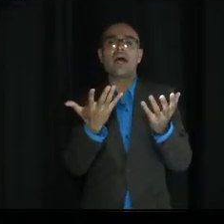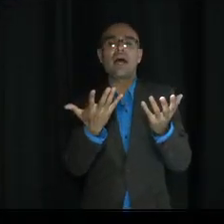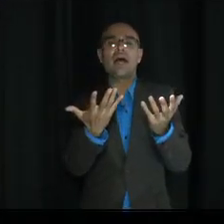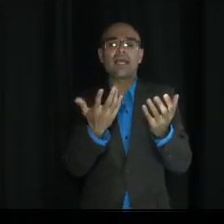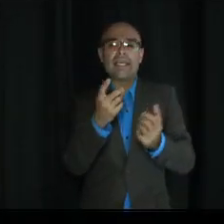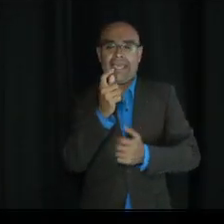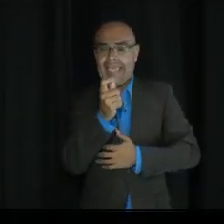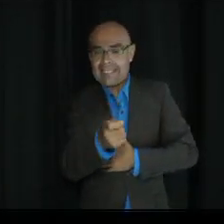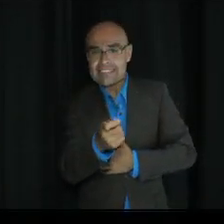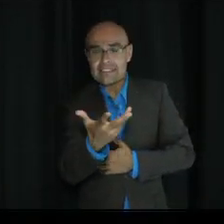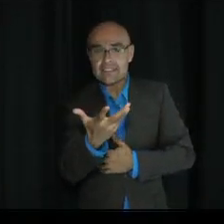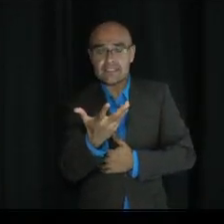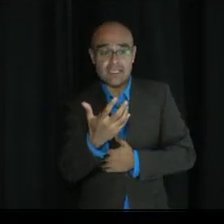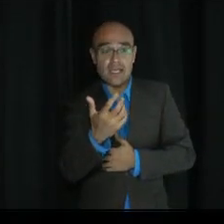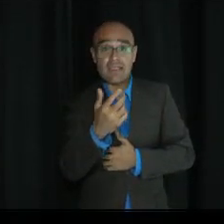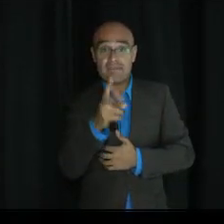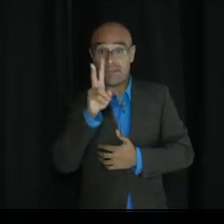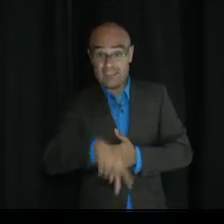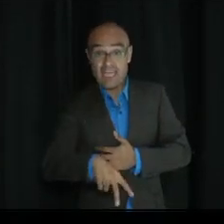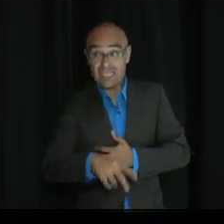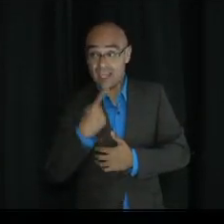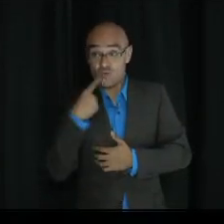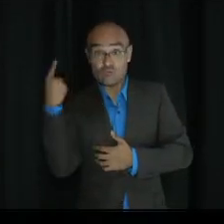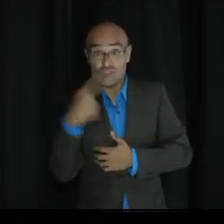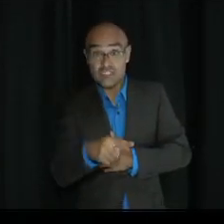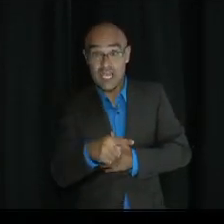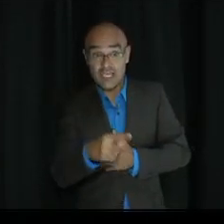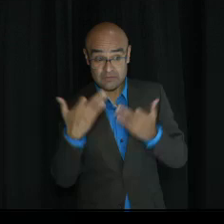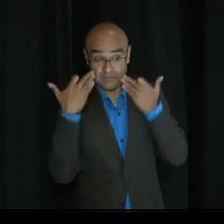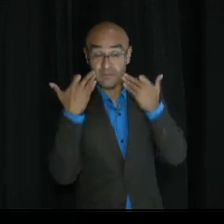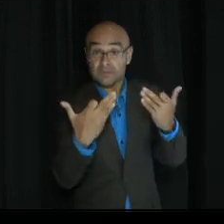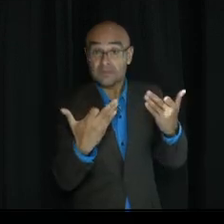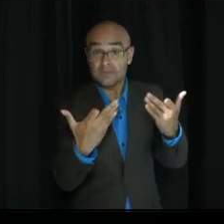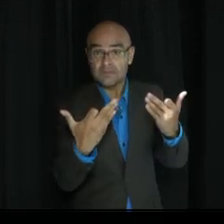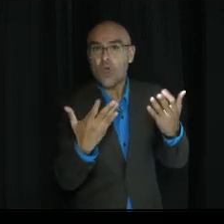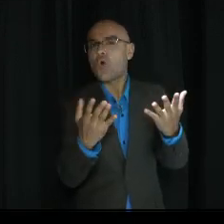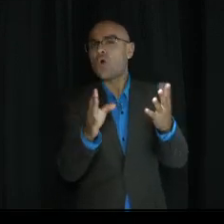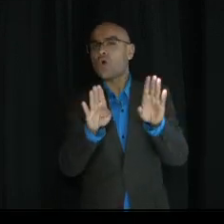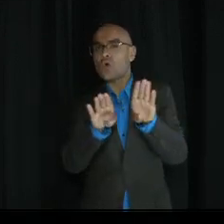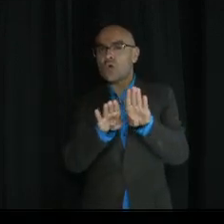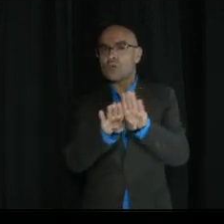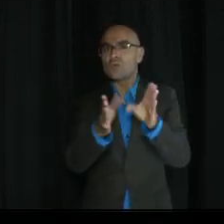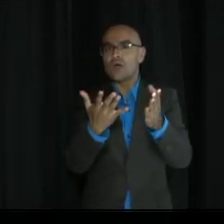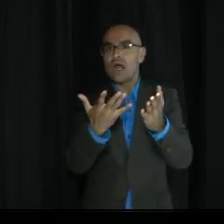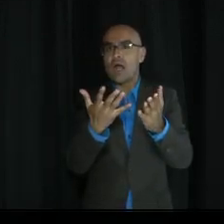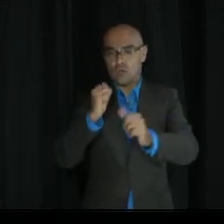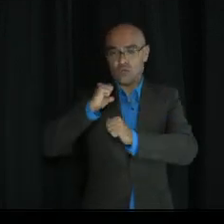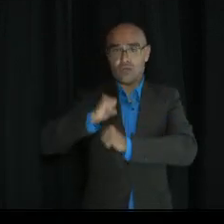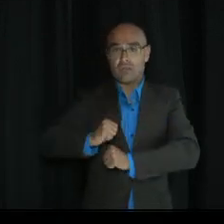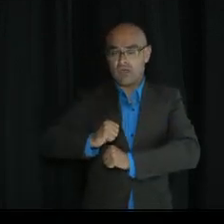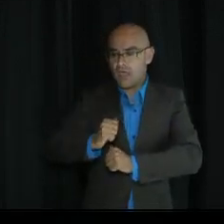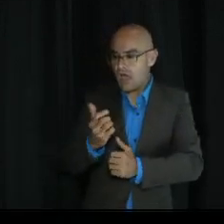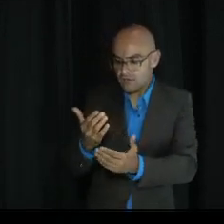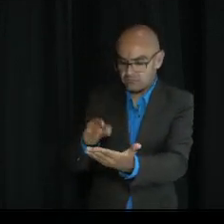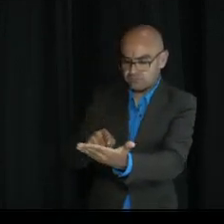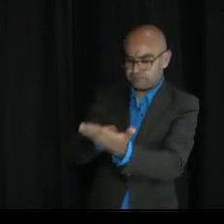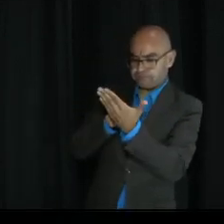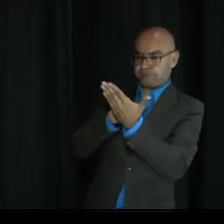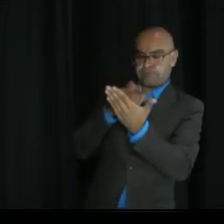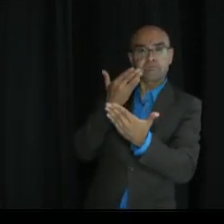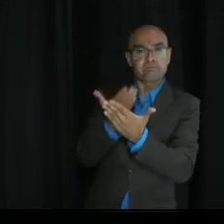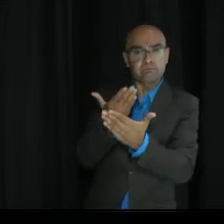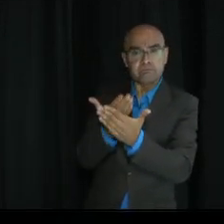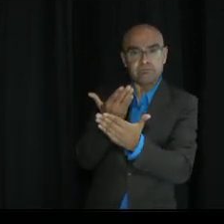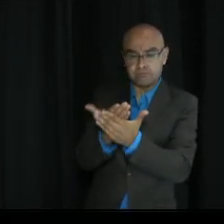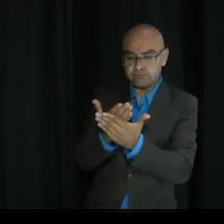efectivizar o efectivizar esa denuncia, ese hecho que ustedes están dando a conocer a la autoridad para que efectivamente se pueda